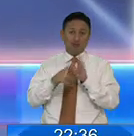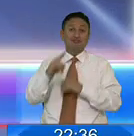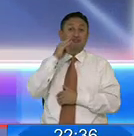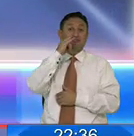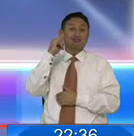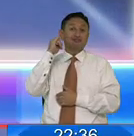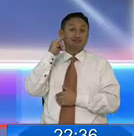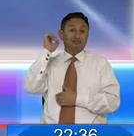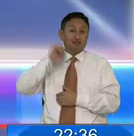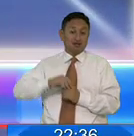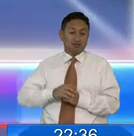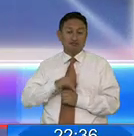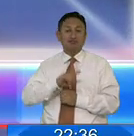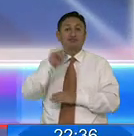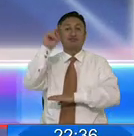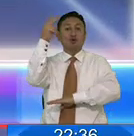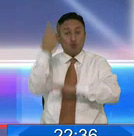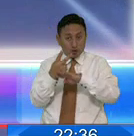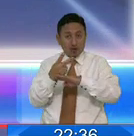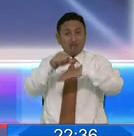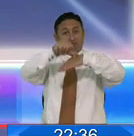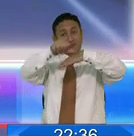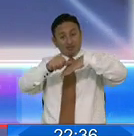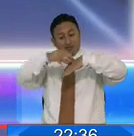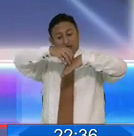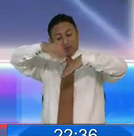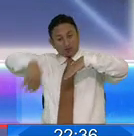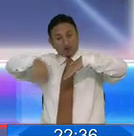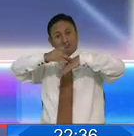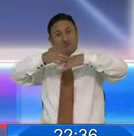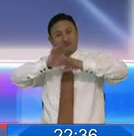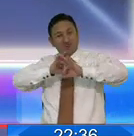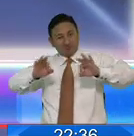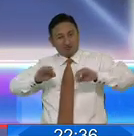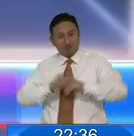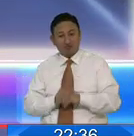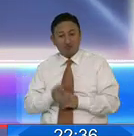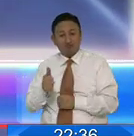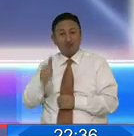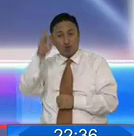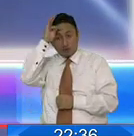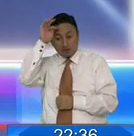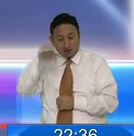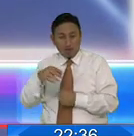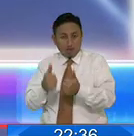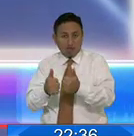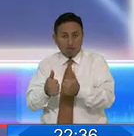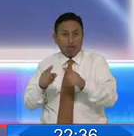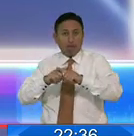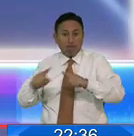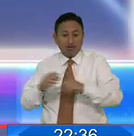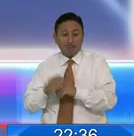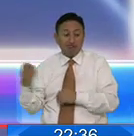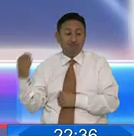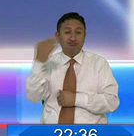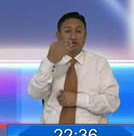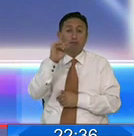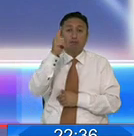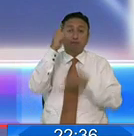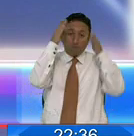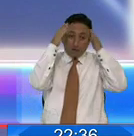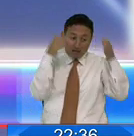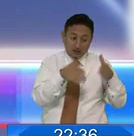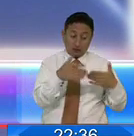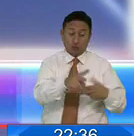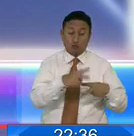sometido a una segunda intervención intestinal en el mismo hospital realizado con éxito pero fue llevado a terapia intensiva en condición crítica